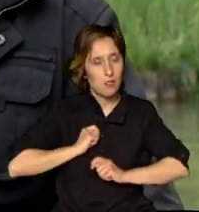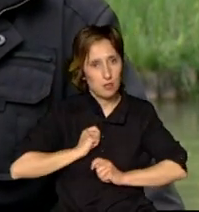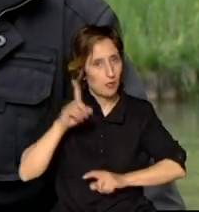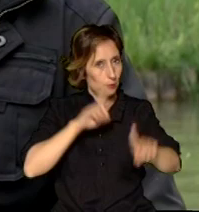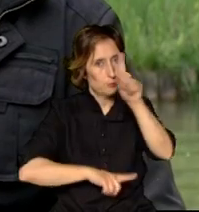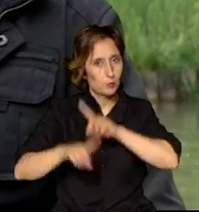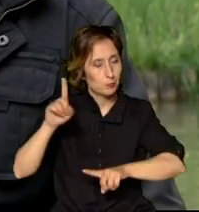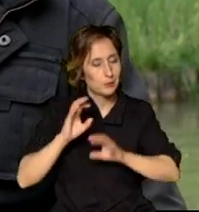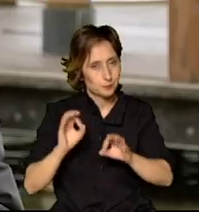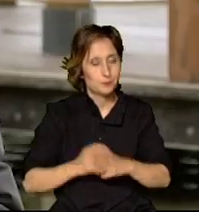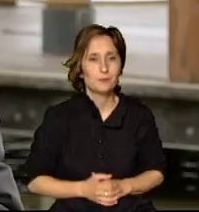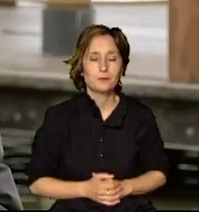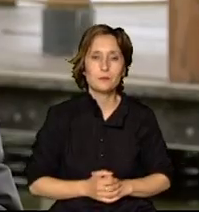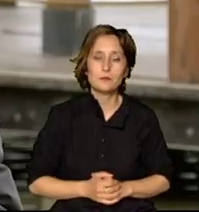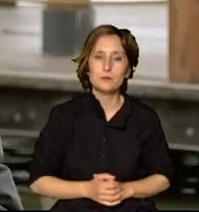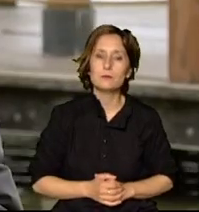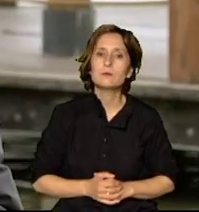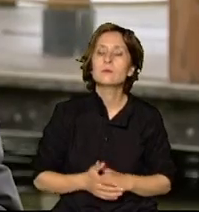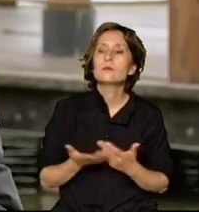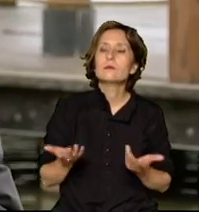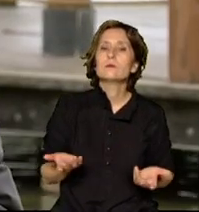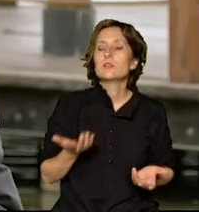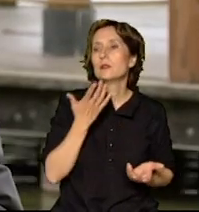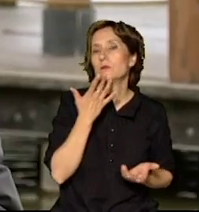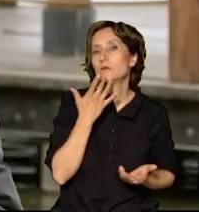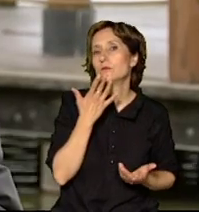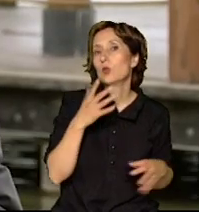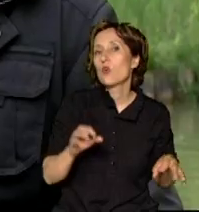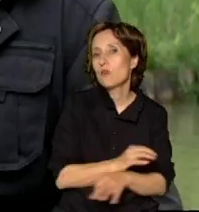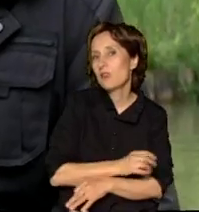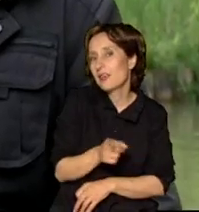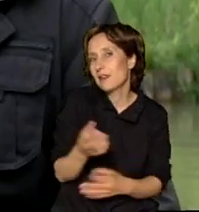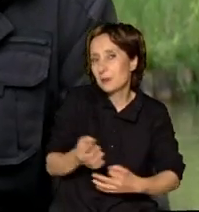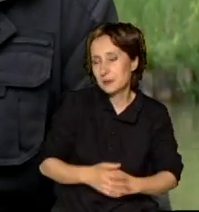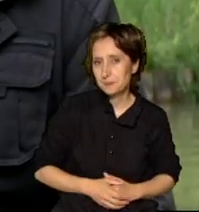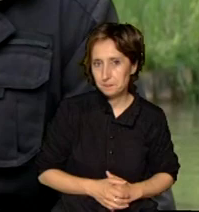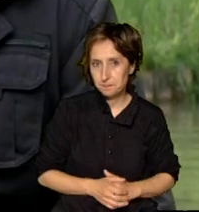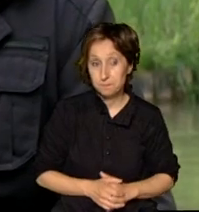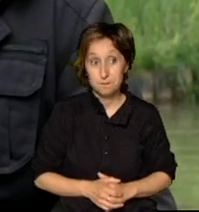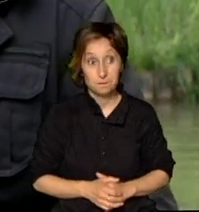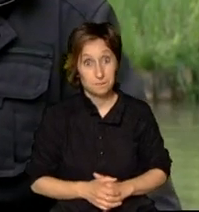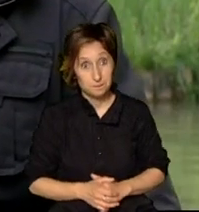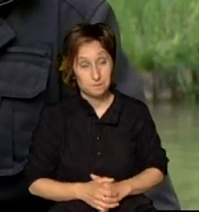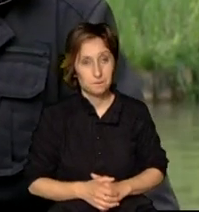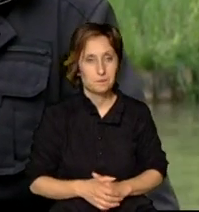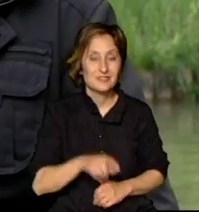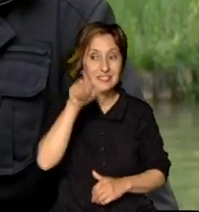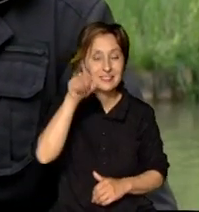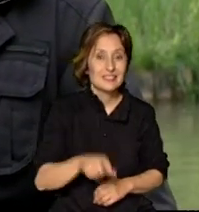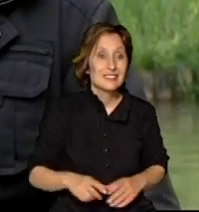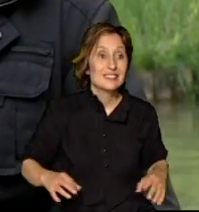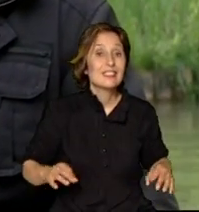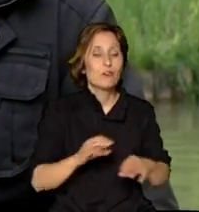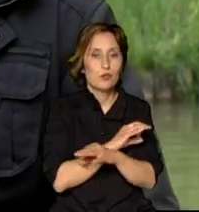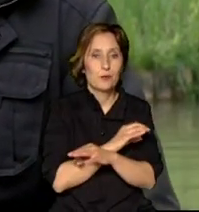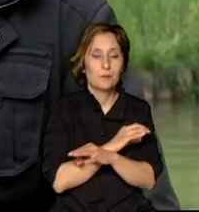tantos problemas. ¿Qué pasa cuando uno se equivoca? Bueno, cuando uno se equivoca, vamos